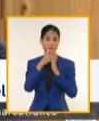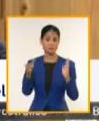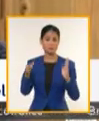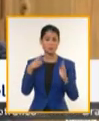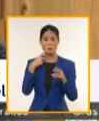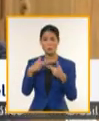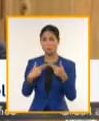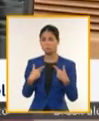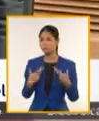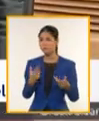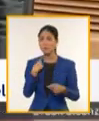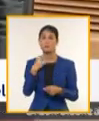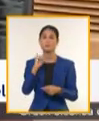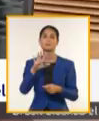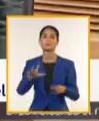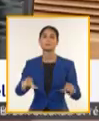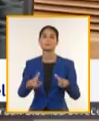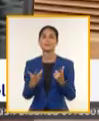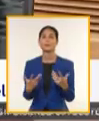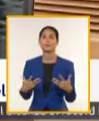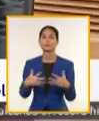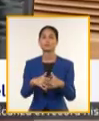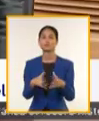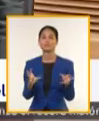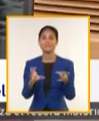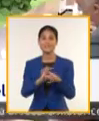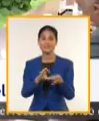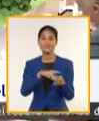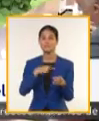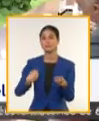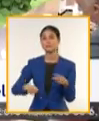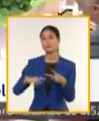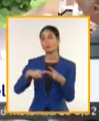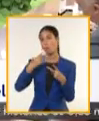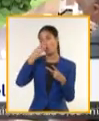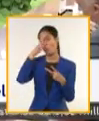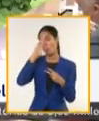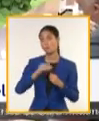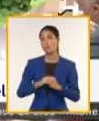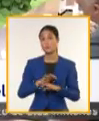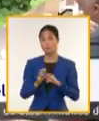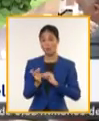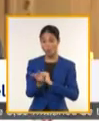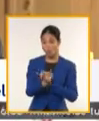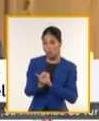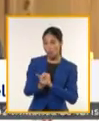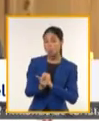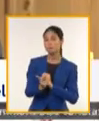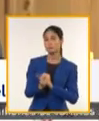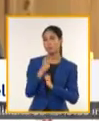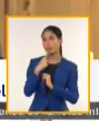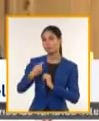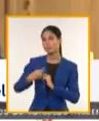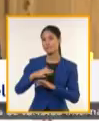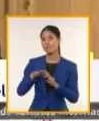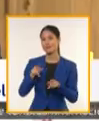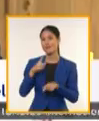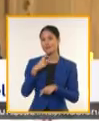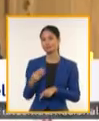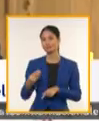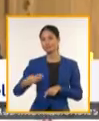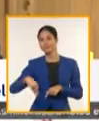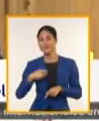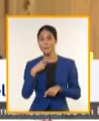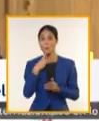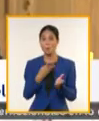del establecimiento de relaciones diplomáticas entre ambos países. Afirmó que ambas naciones deben aprovechar esta oportunidad para